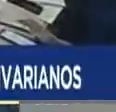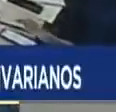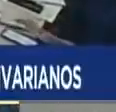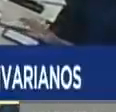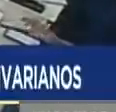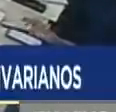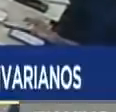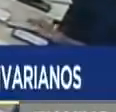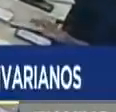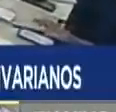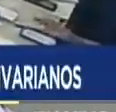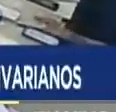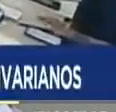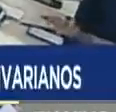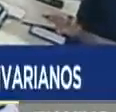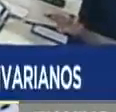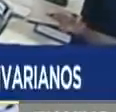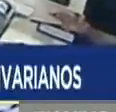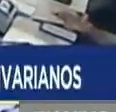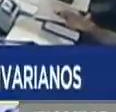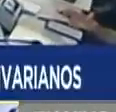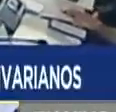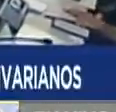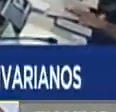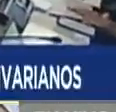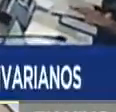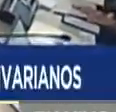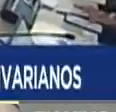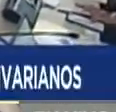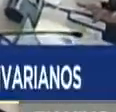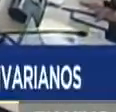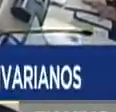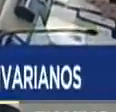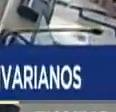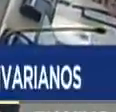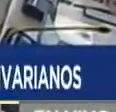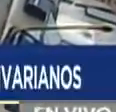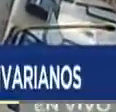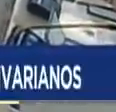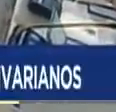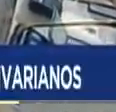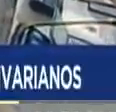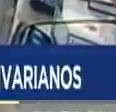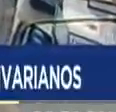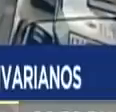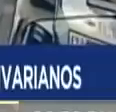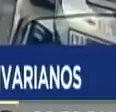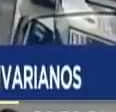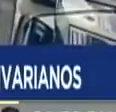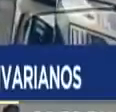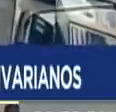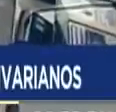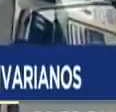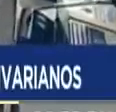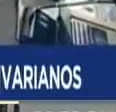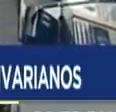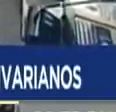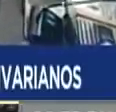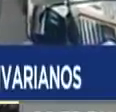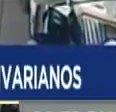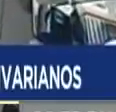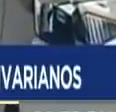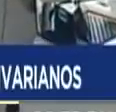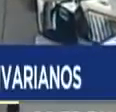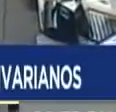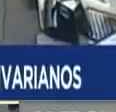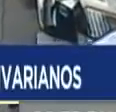En el peor, insisto, en el peor bloqueo contra nuestro país, económico, financiero, comercial.